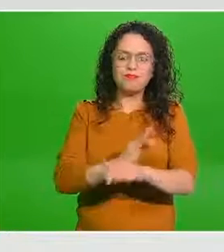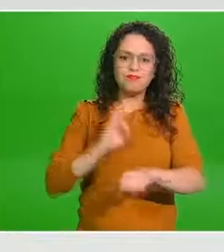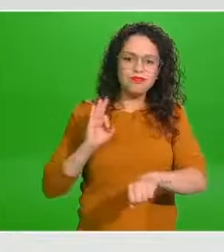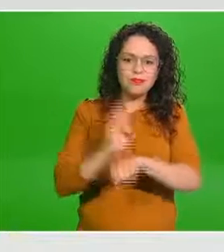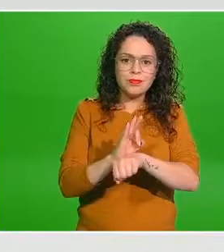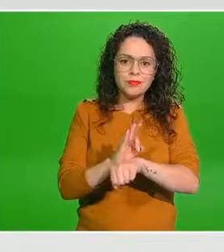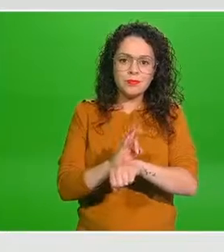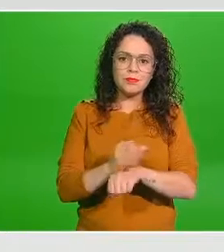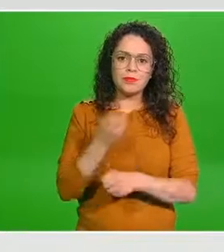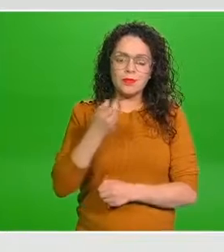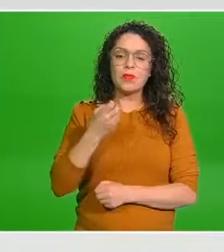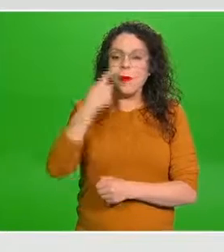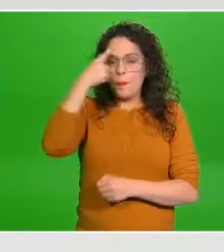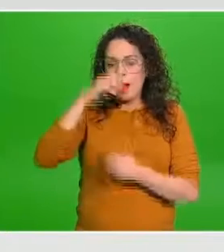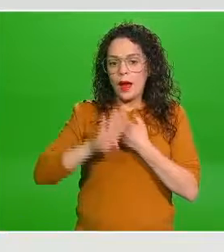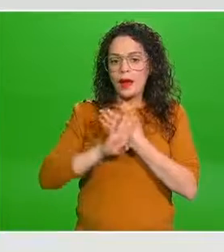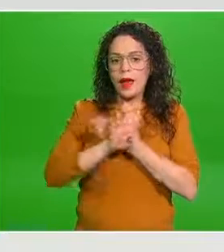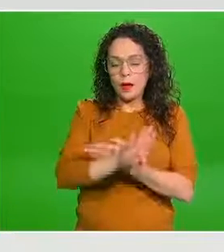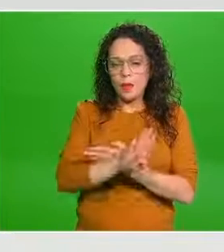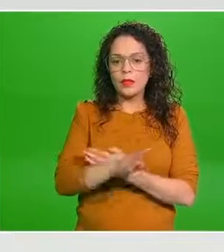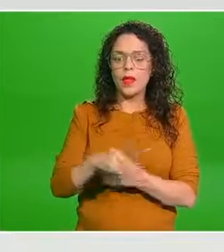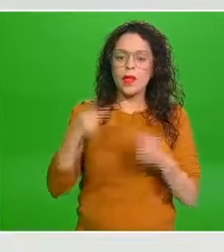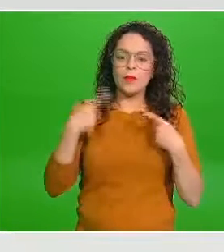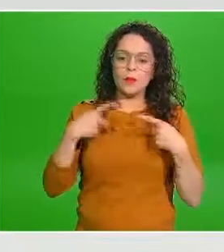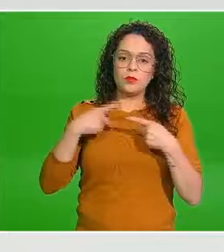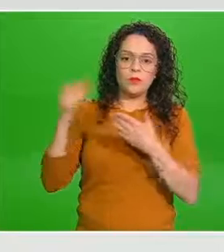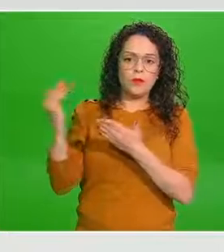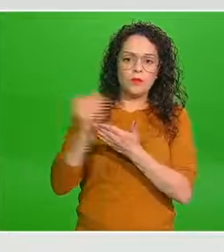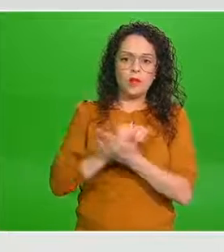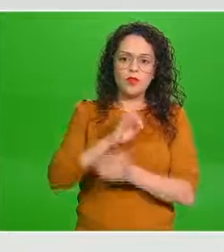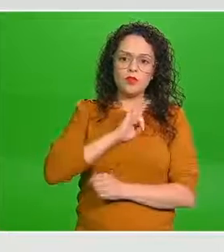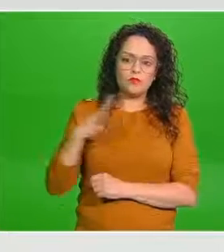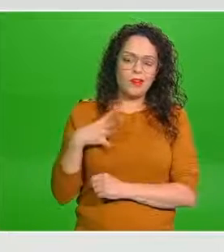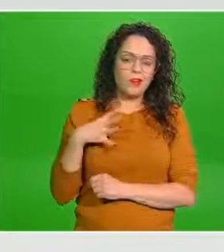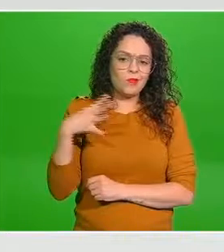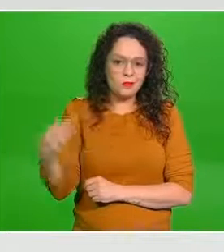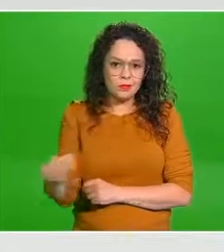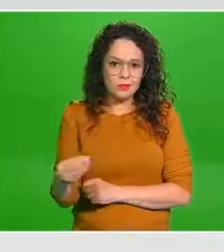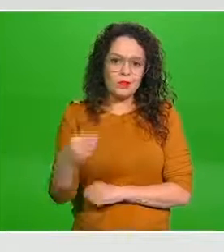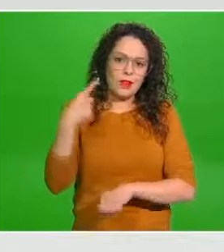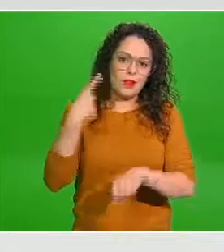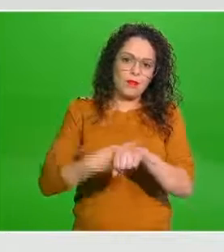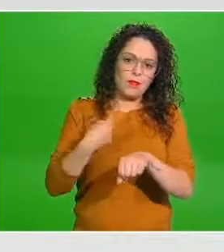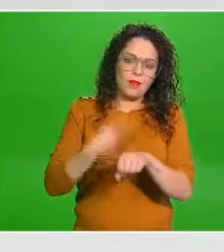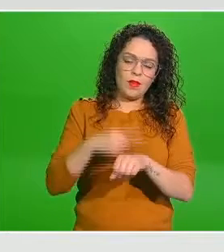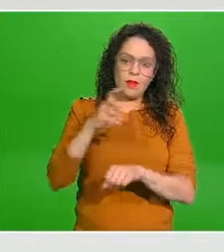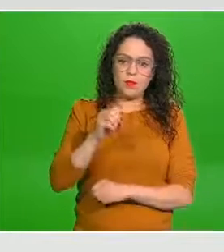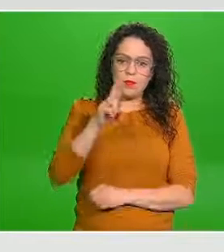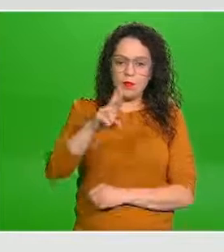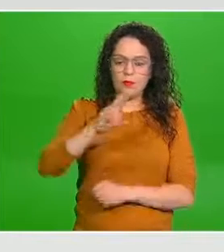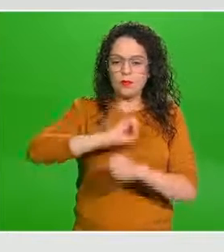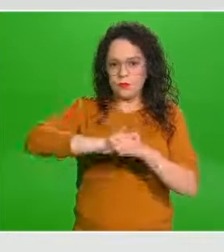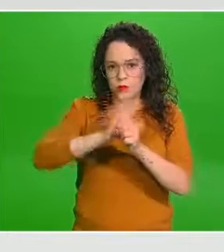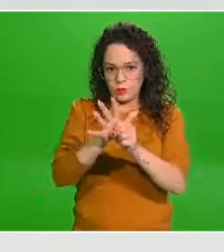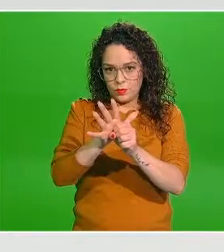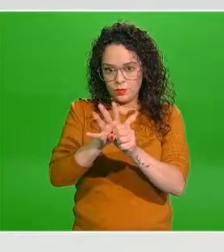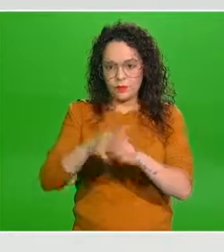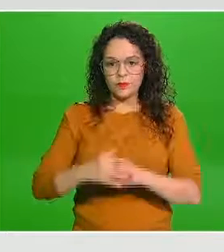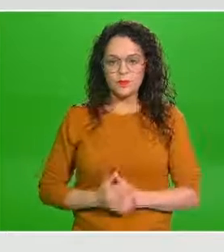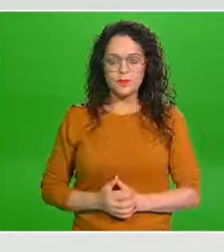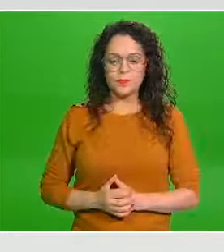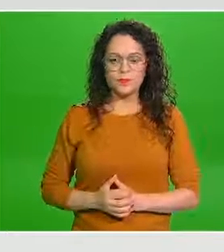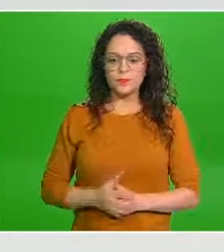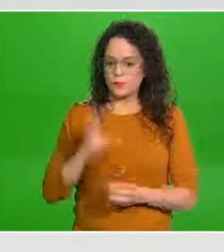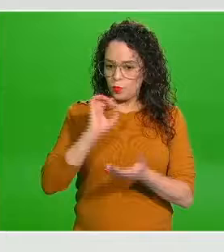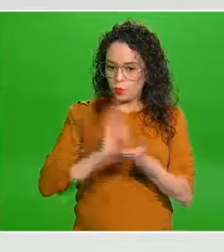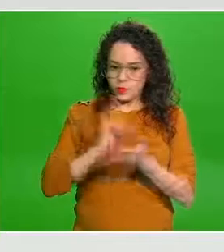más personas o cada vez menos personas que puedan ser contagiadas y enfermar de COVID-19.